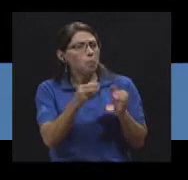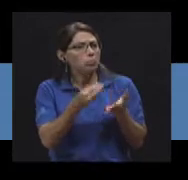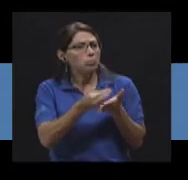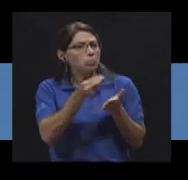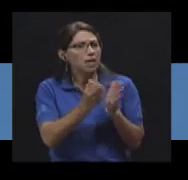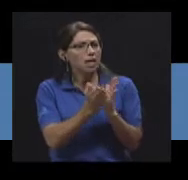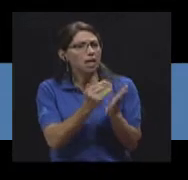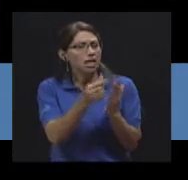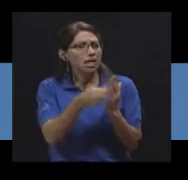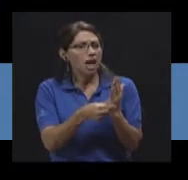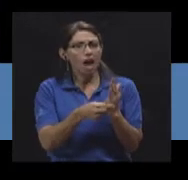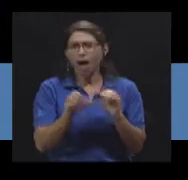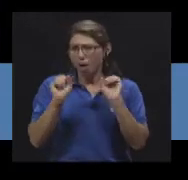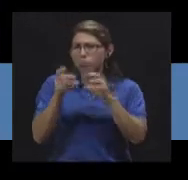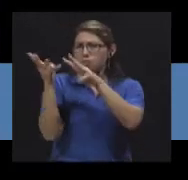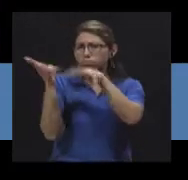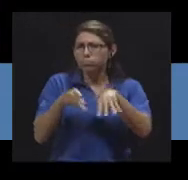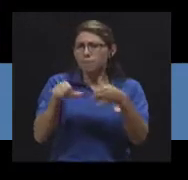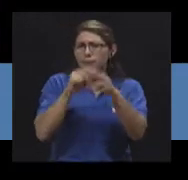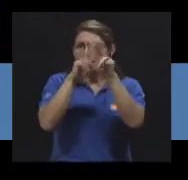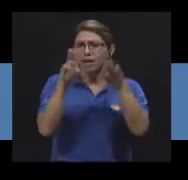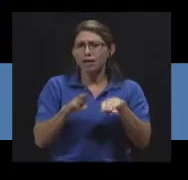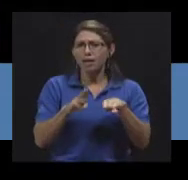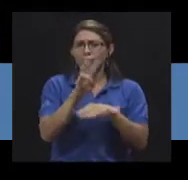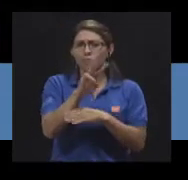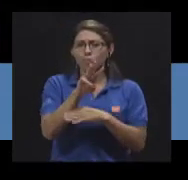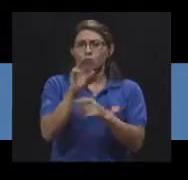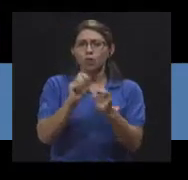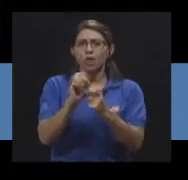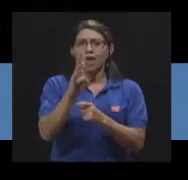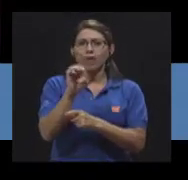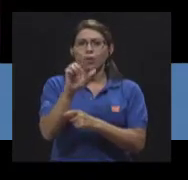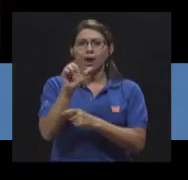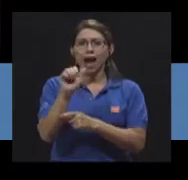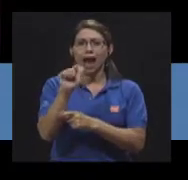podemos conseguir esta guía? La guía la pueden conseguir en nuestra página web